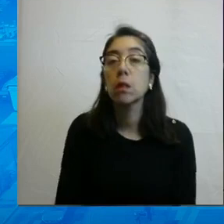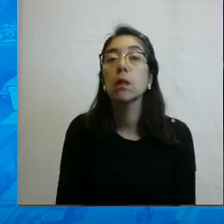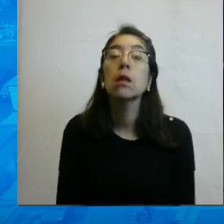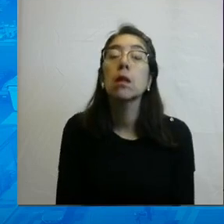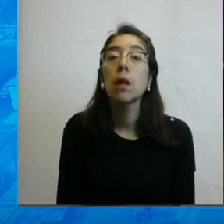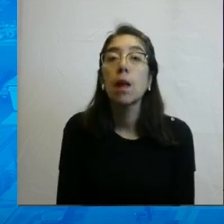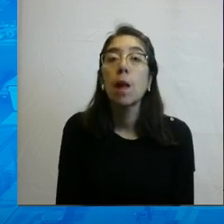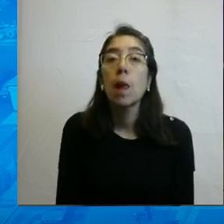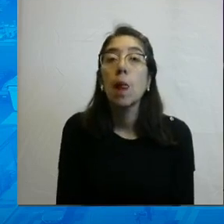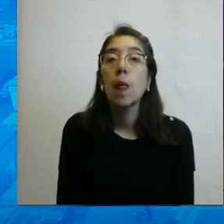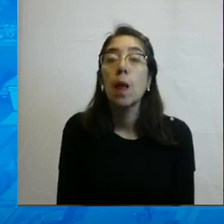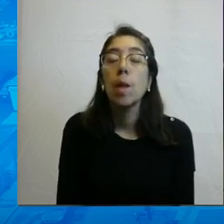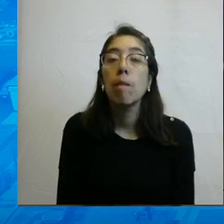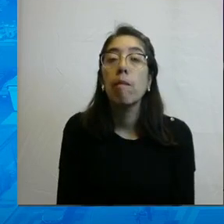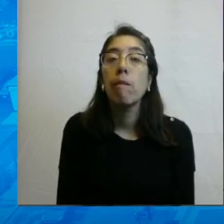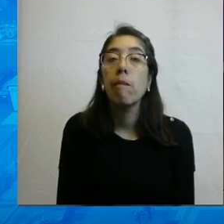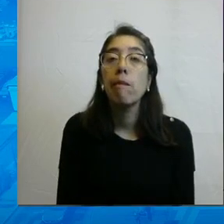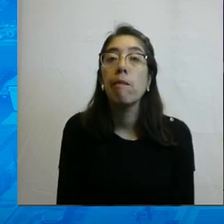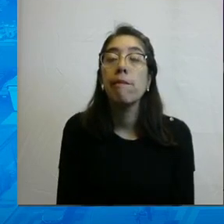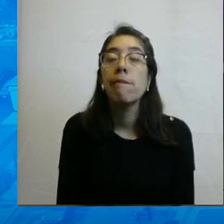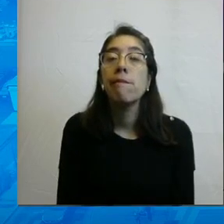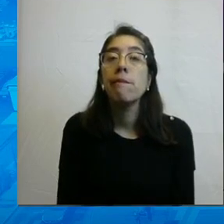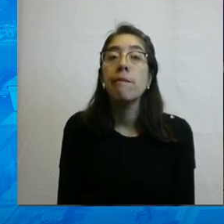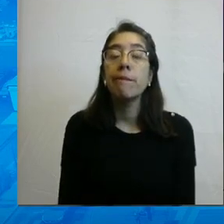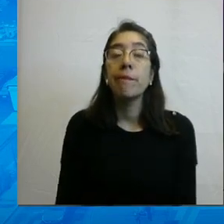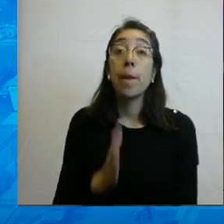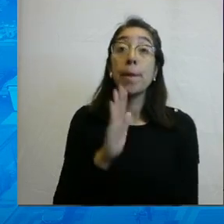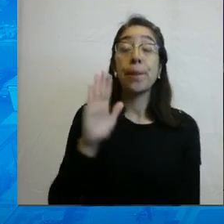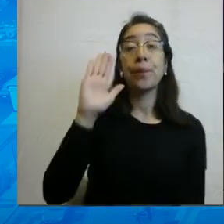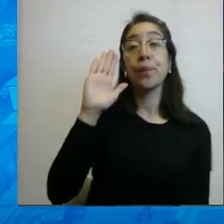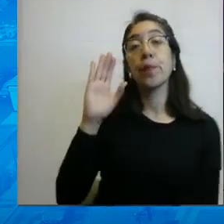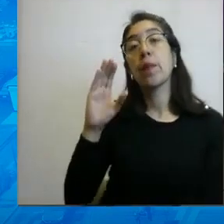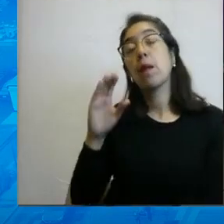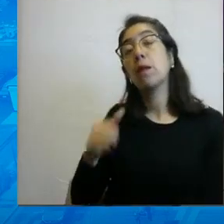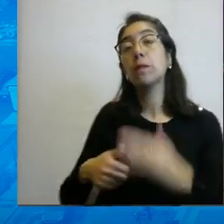Le damos la palabra a continuación al concejal Daniel Domínguez.